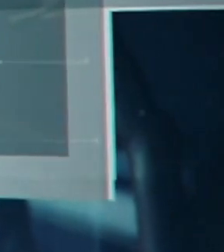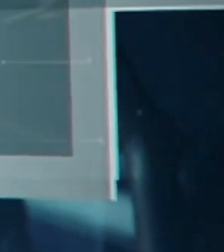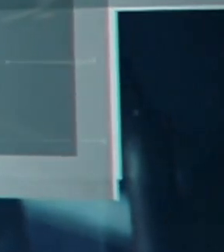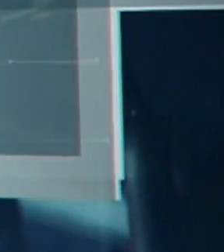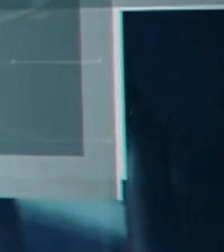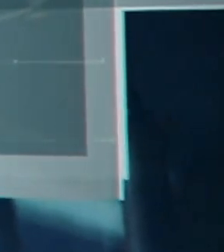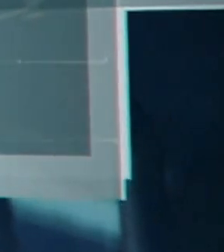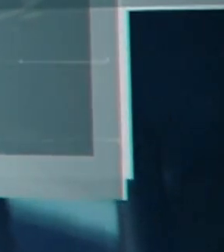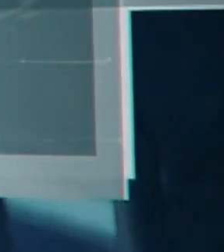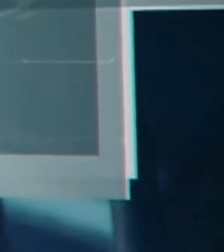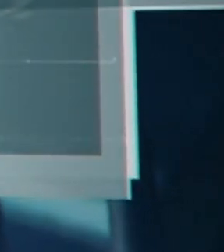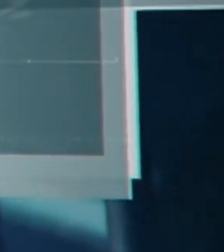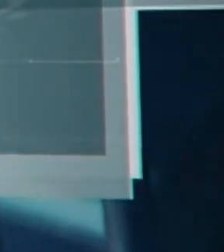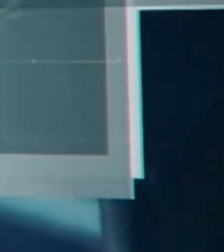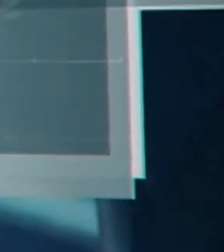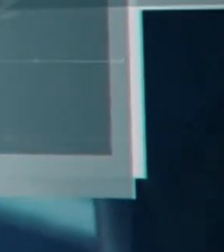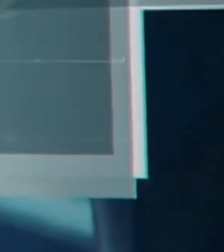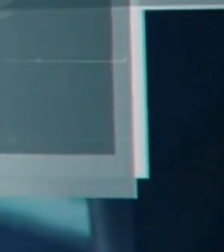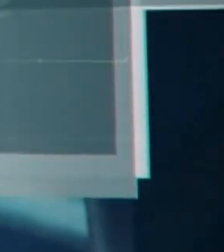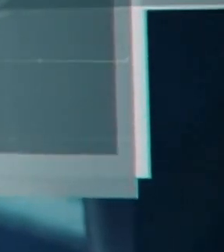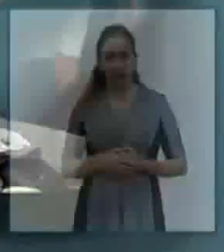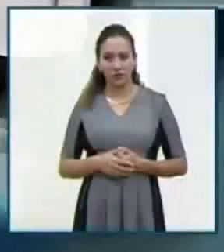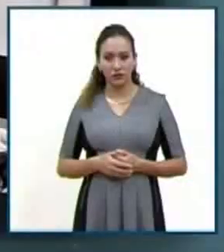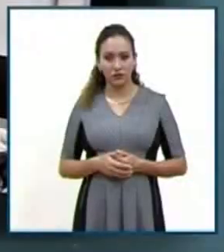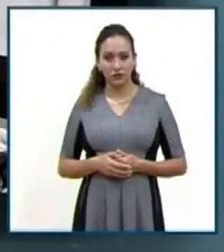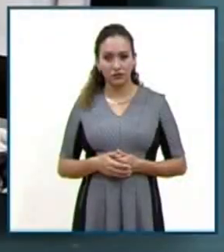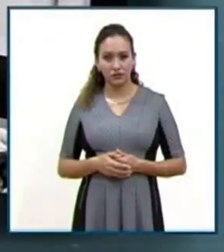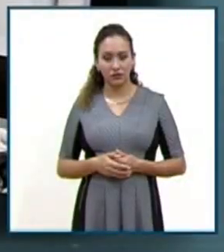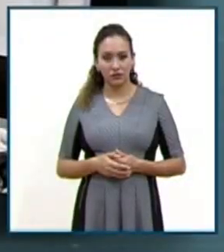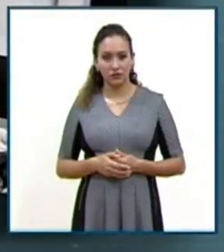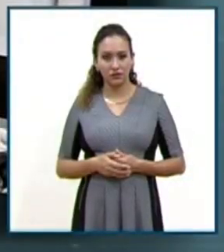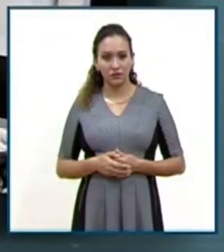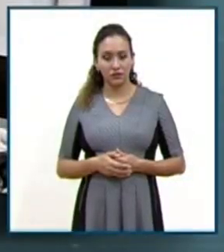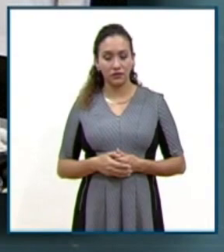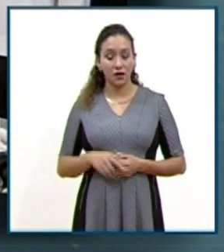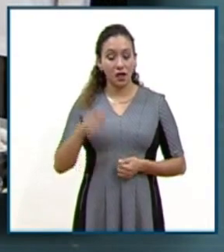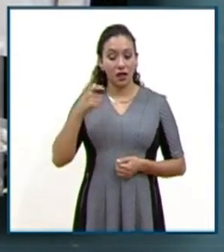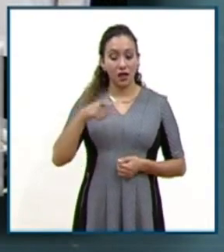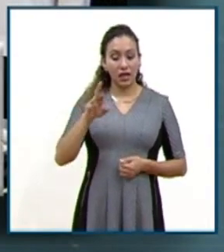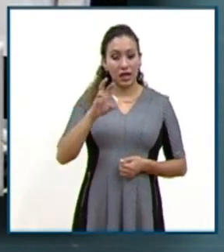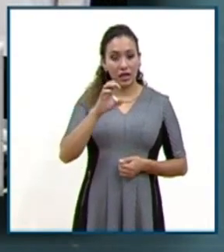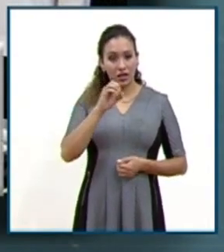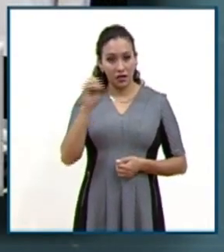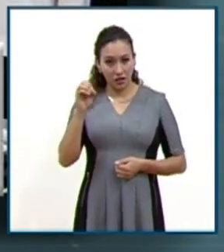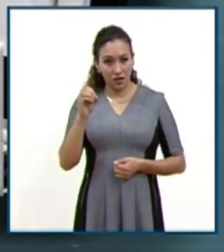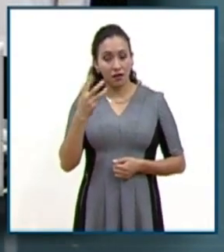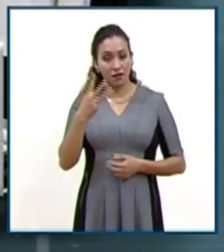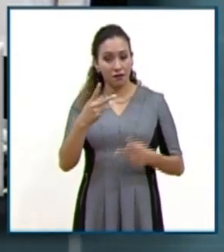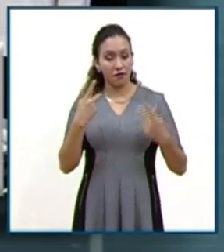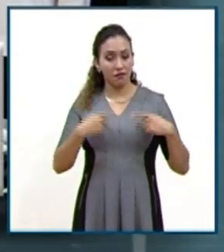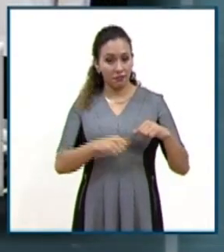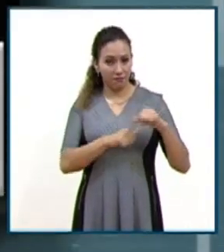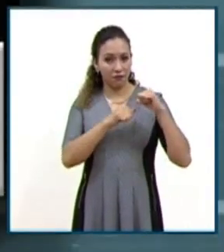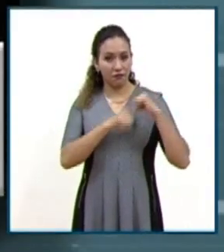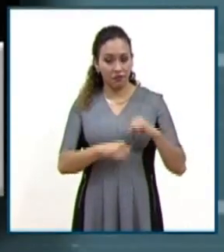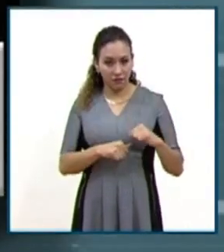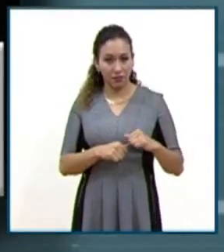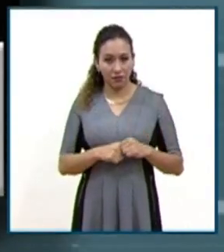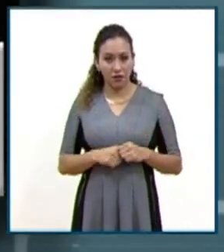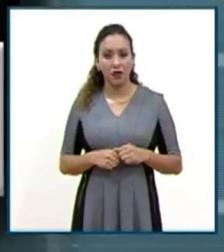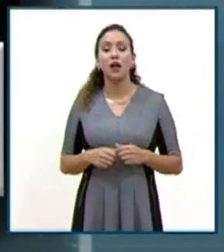encuentra dentro de los parámetros de la libertad de expresión y del debate público. Sin embargo, estimó que el tribunal local no analizó de